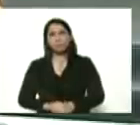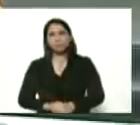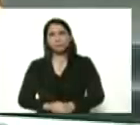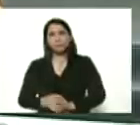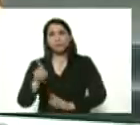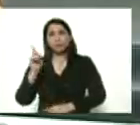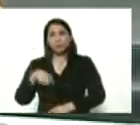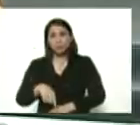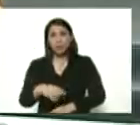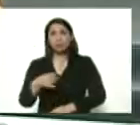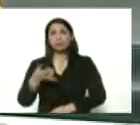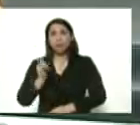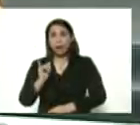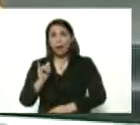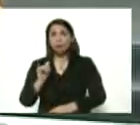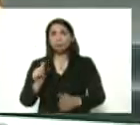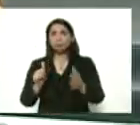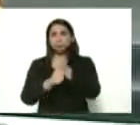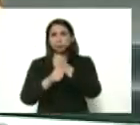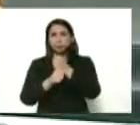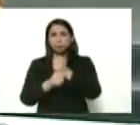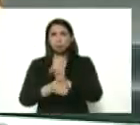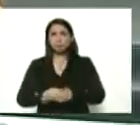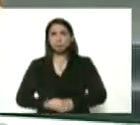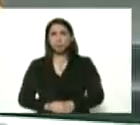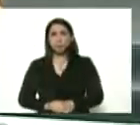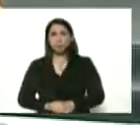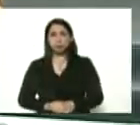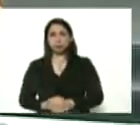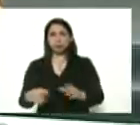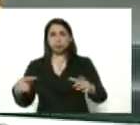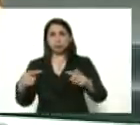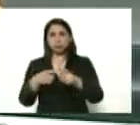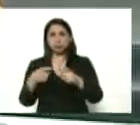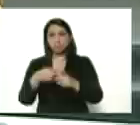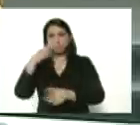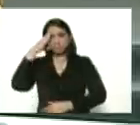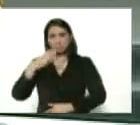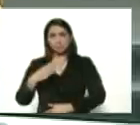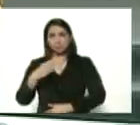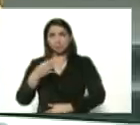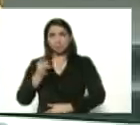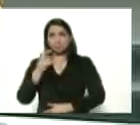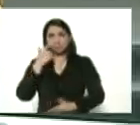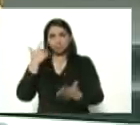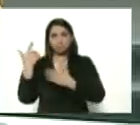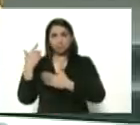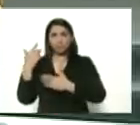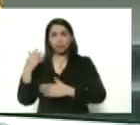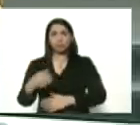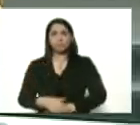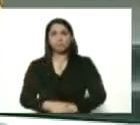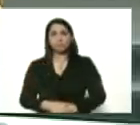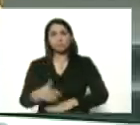Aquí se encuentra también su carné militar, entiendo, ¿verdad? United States Government